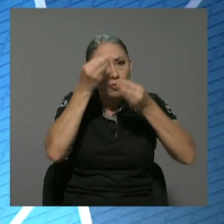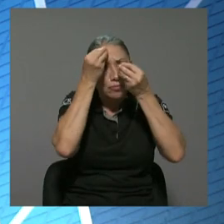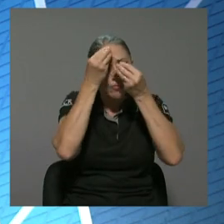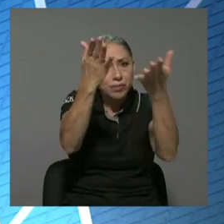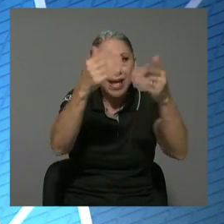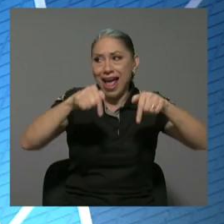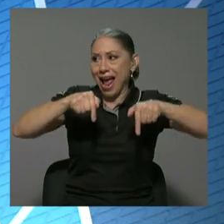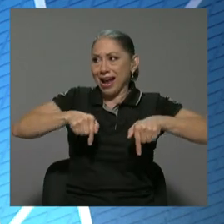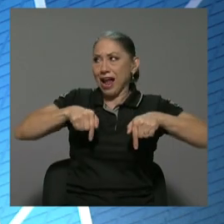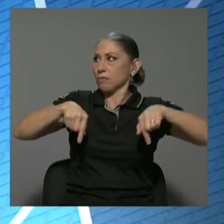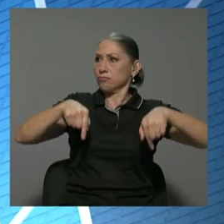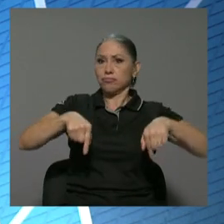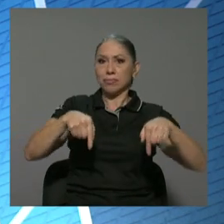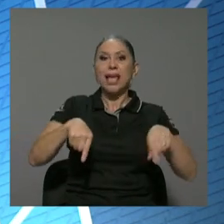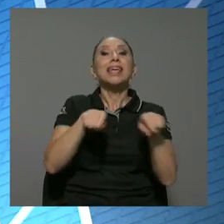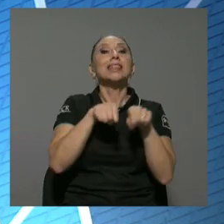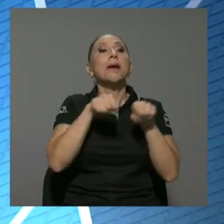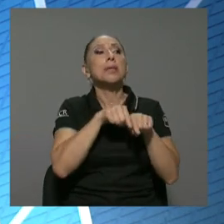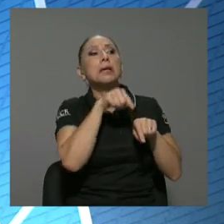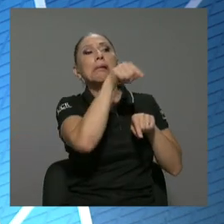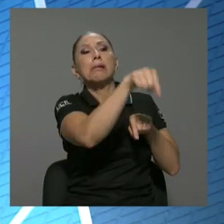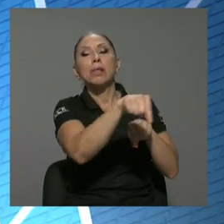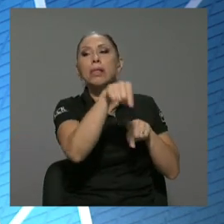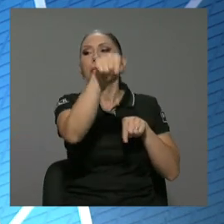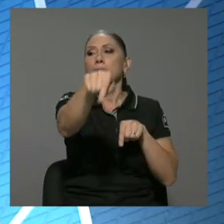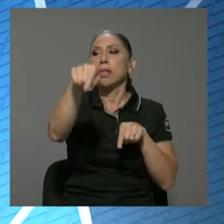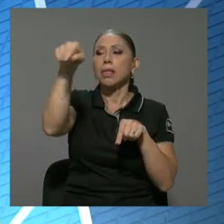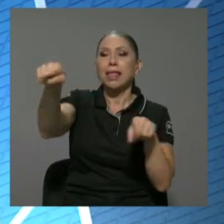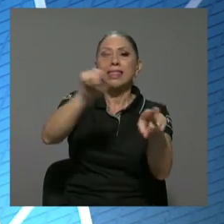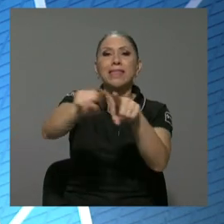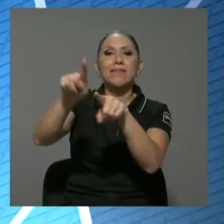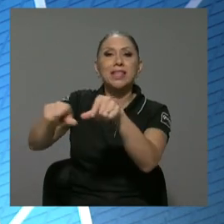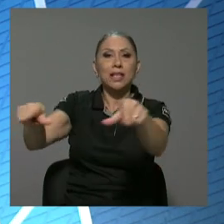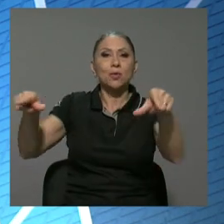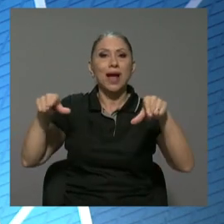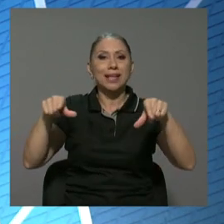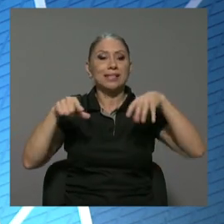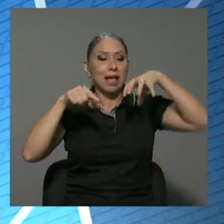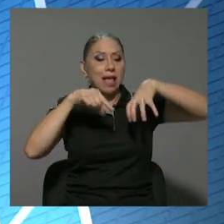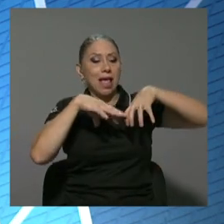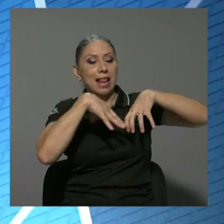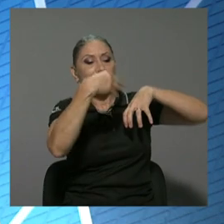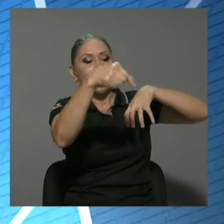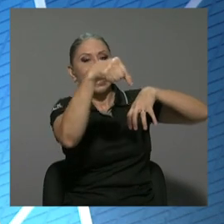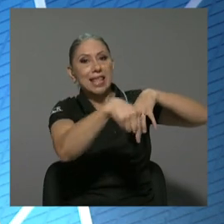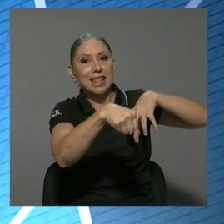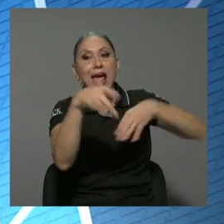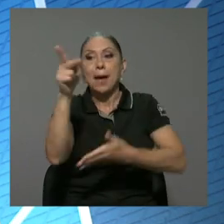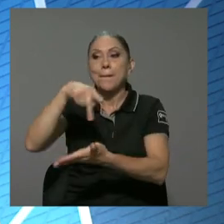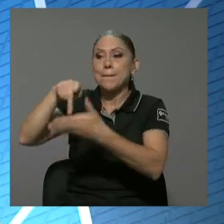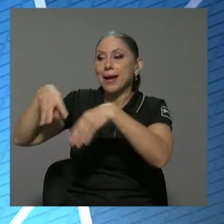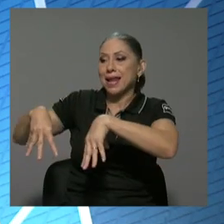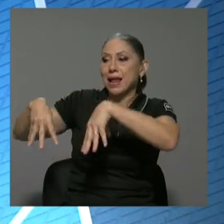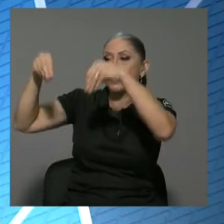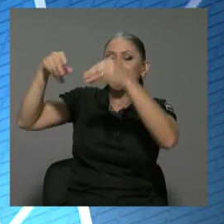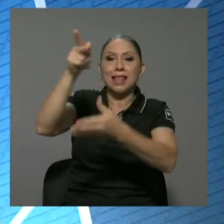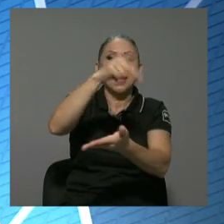desde el estudio y también en diferentes puntos, en la salida, en el Parque La Merced, en el Parque Central y